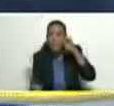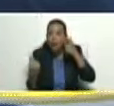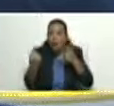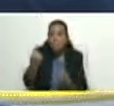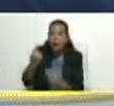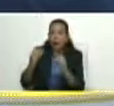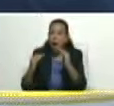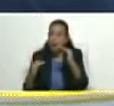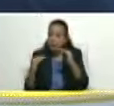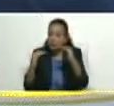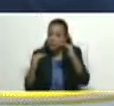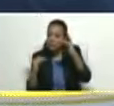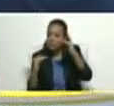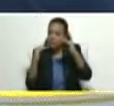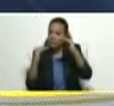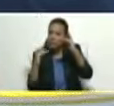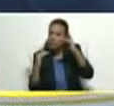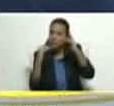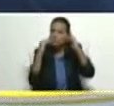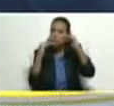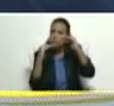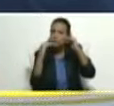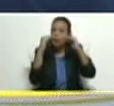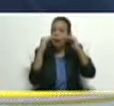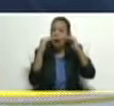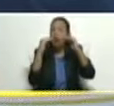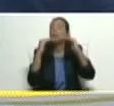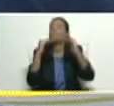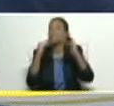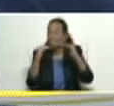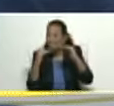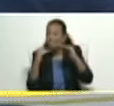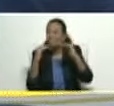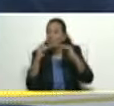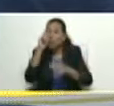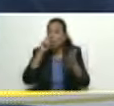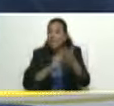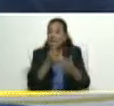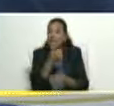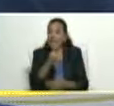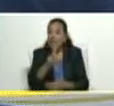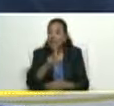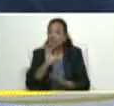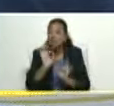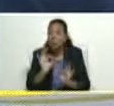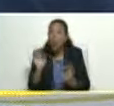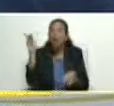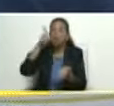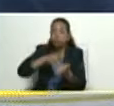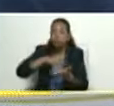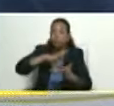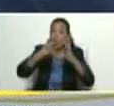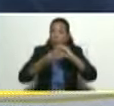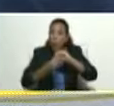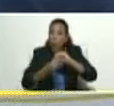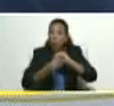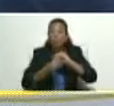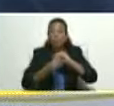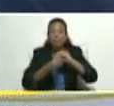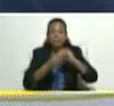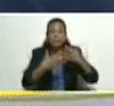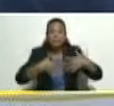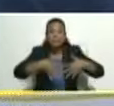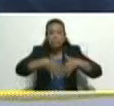y avanzando y avanzando. Obviamente, desde el 2013, con la llegada, con la aplicación de todo el esquema de